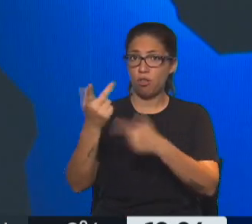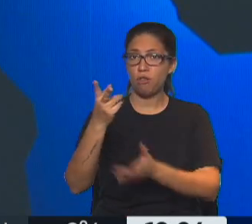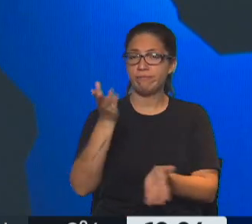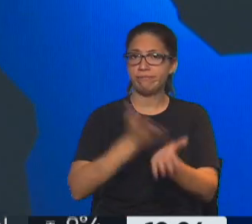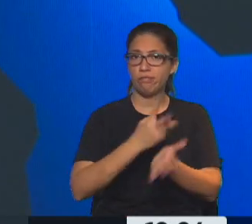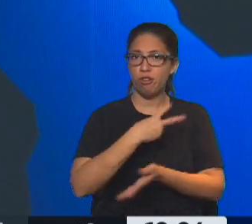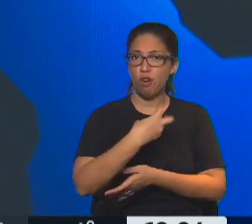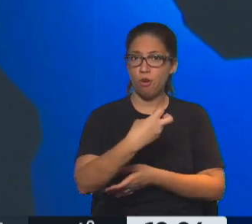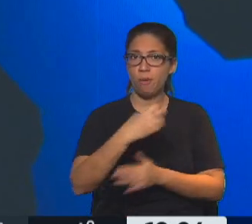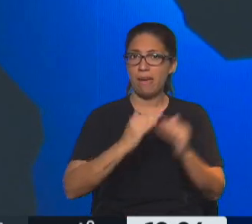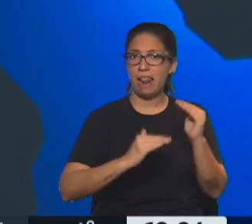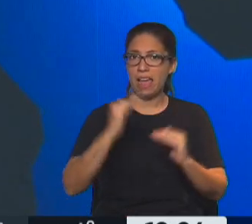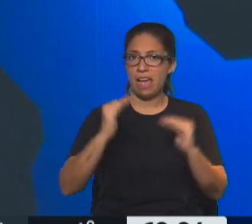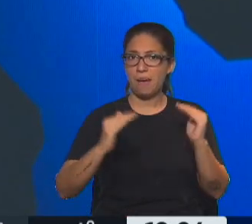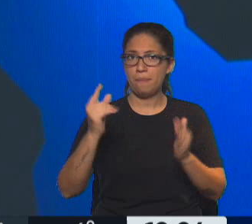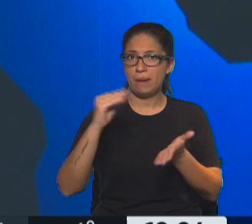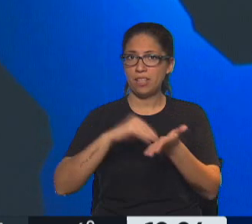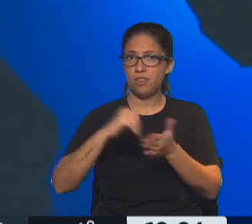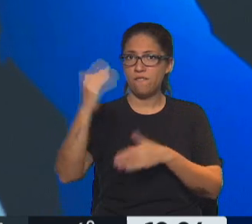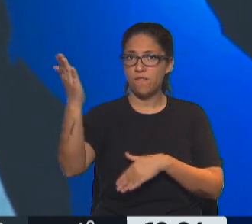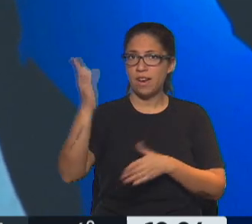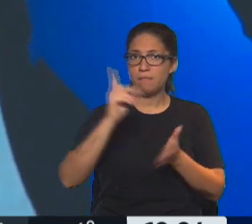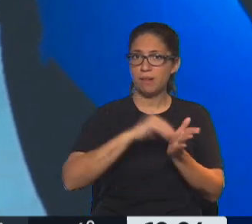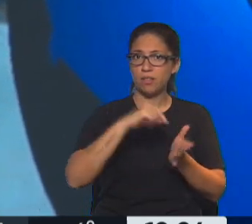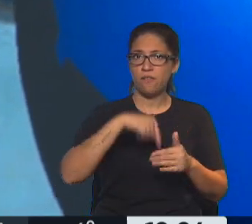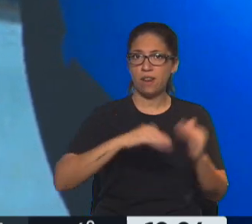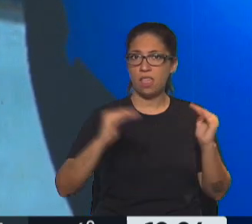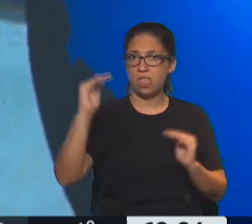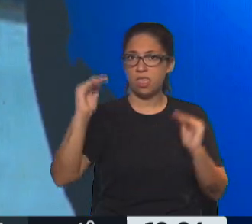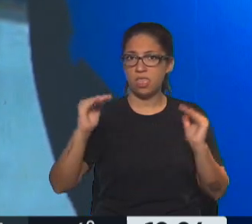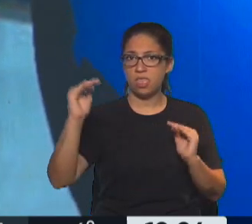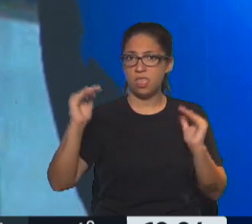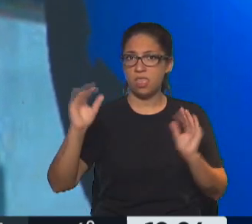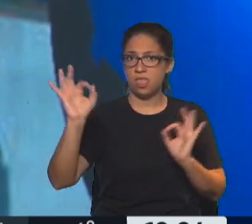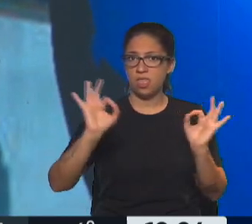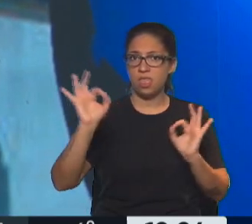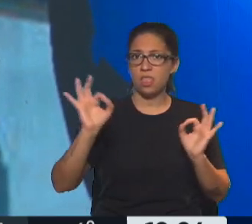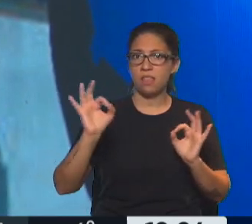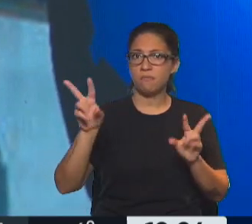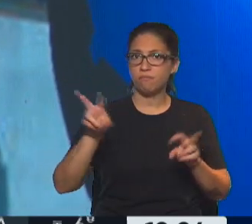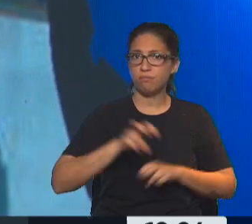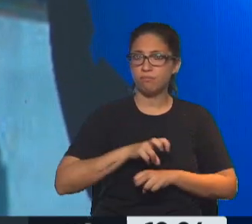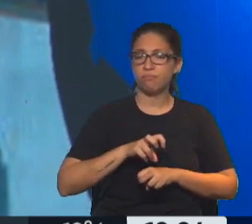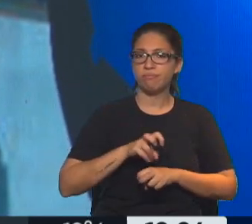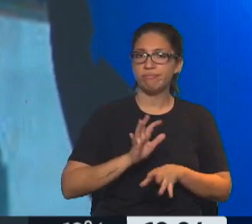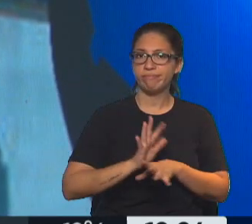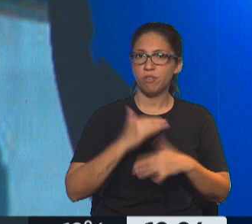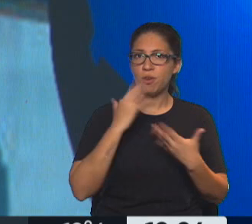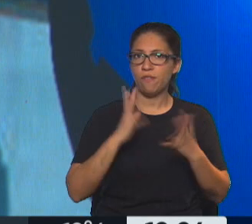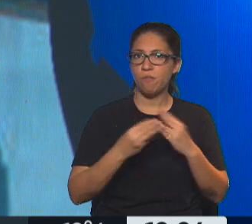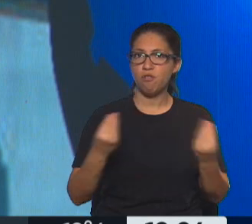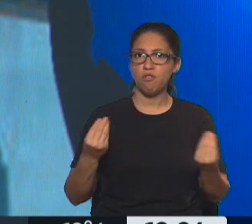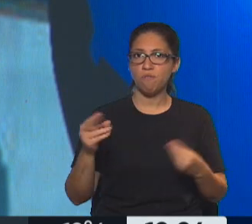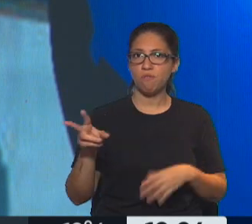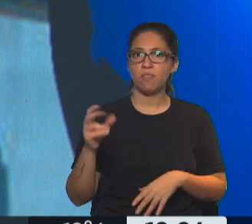poder desacoplar el precio internacional respecto del precio local. La herramienta recaudatoria, yo diría que es secundaria. Lo